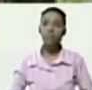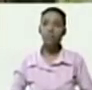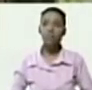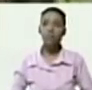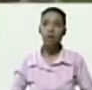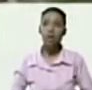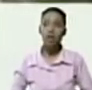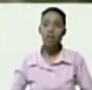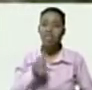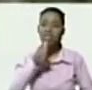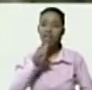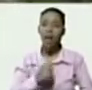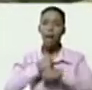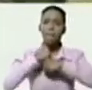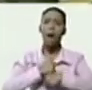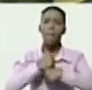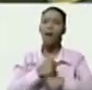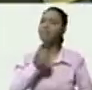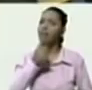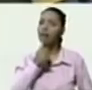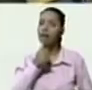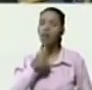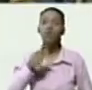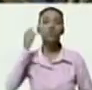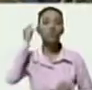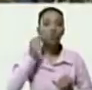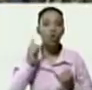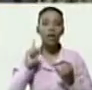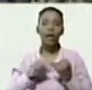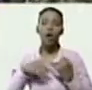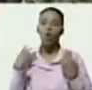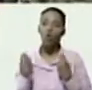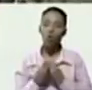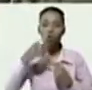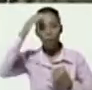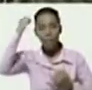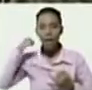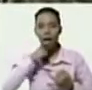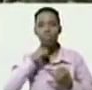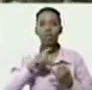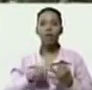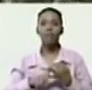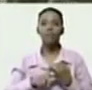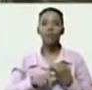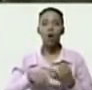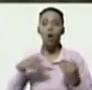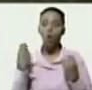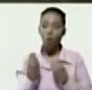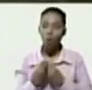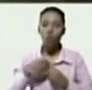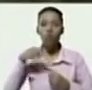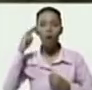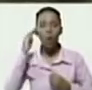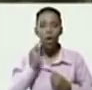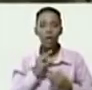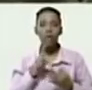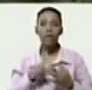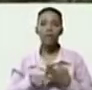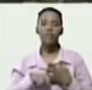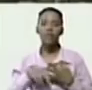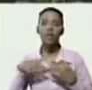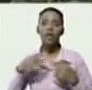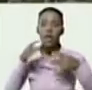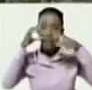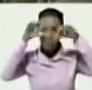¿Y quiénes cabalgan? Sucre, junto a Miranda, junto a Bolívar, Simón Rodríguez y